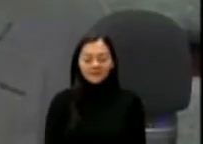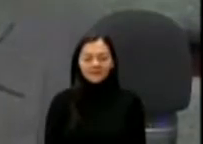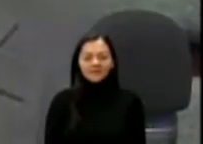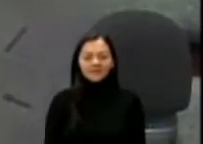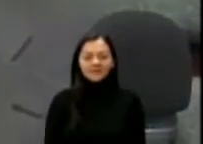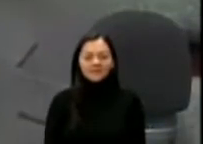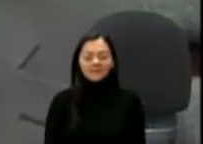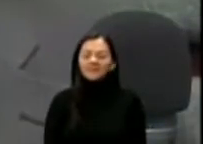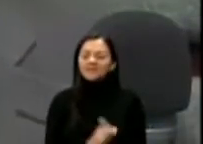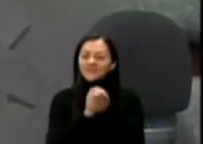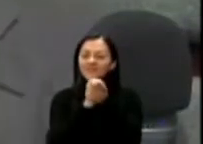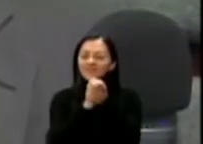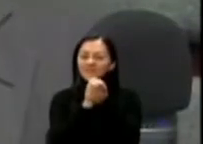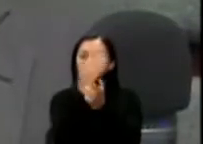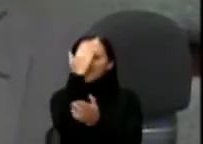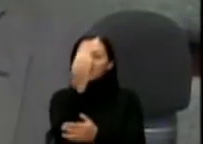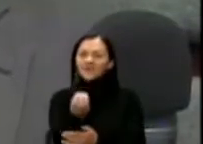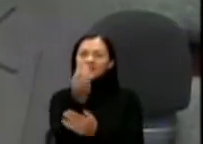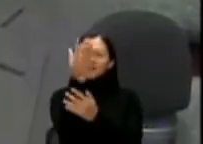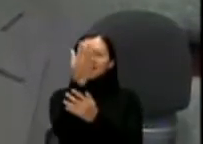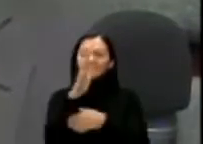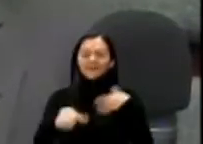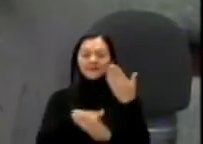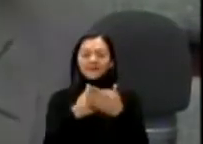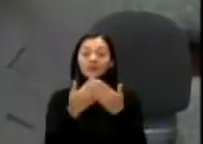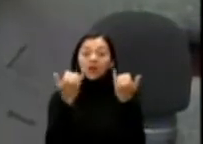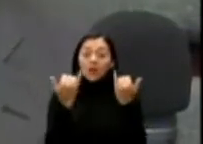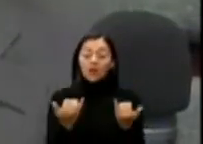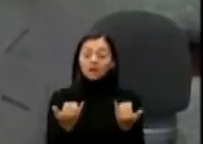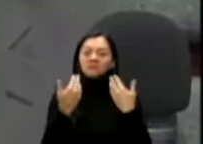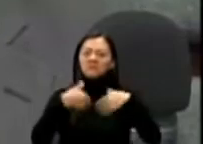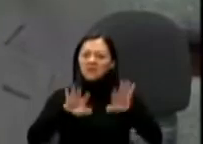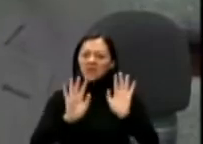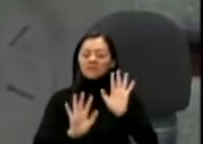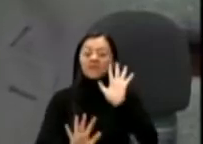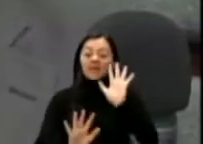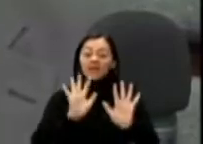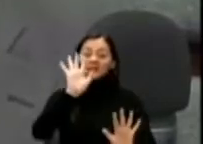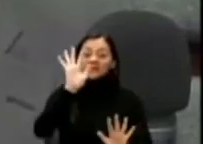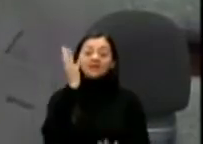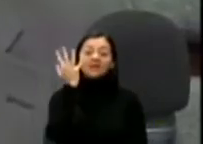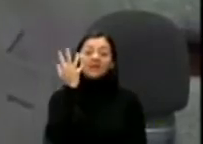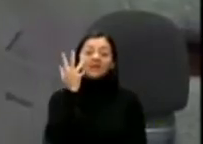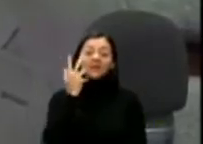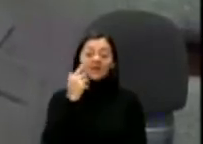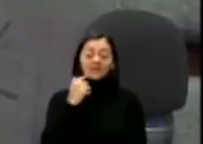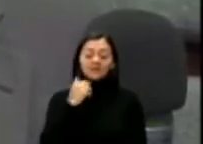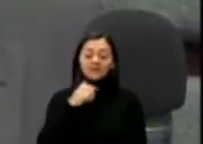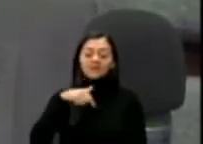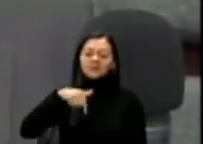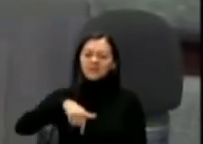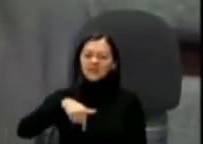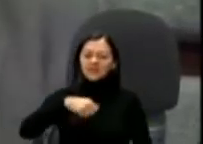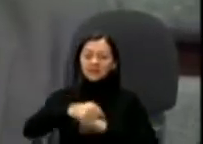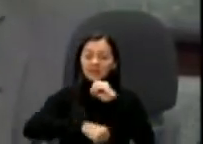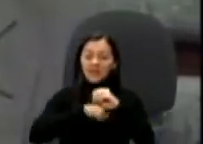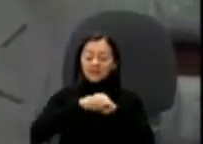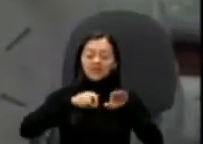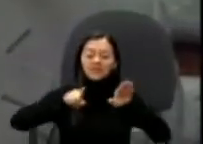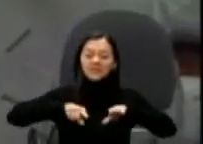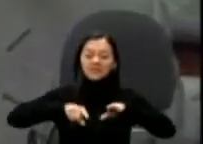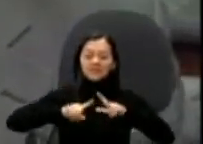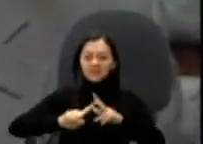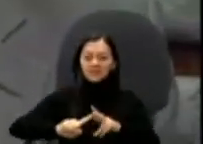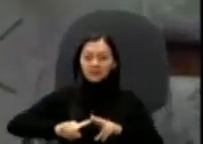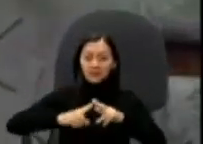a nudos amigas muy buenos días habiendo transcurrido 15 días del segundo semestre de este año esta mañana la secretaria